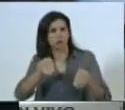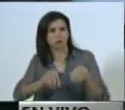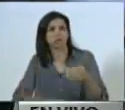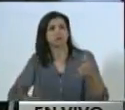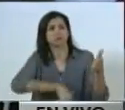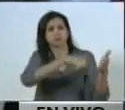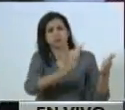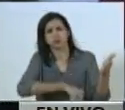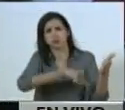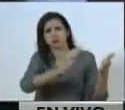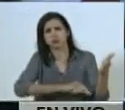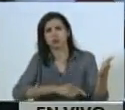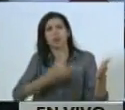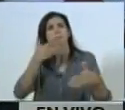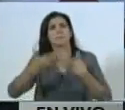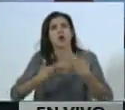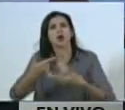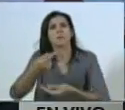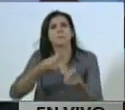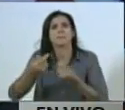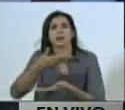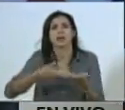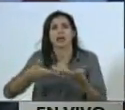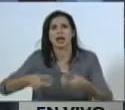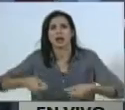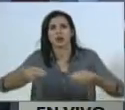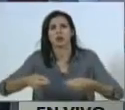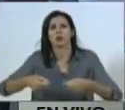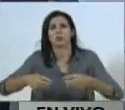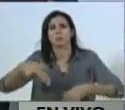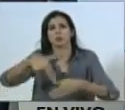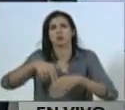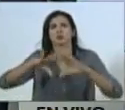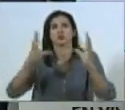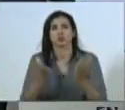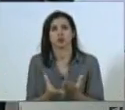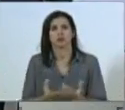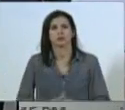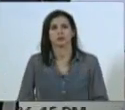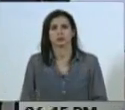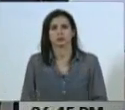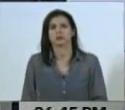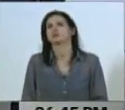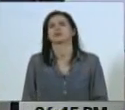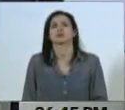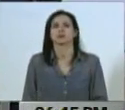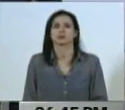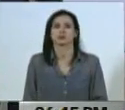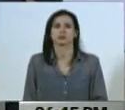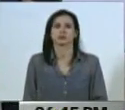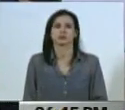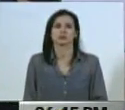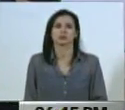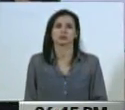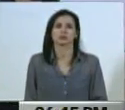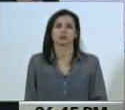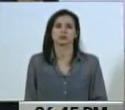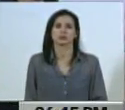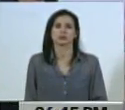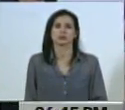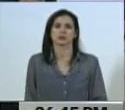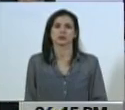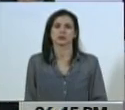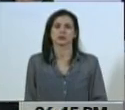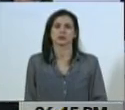mejor manejo del mercado petrolero mundial. The declaration of cooperation that we entered into among